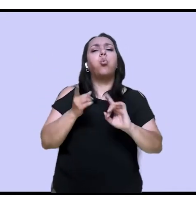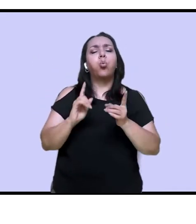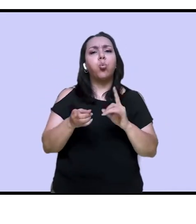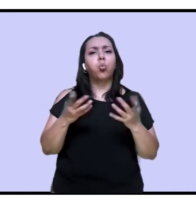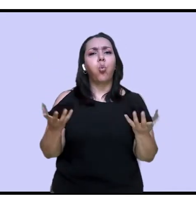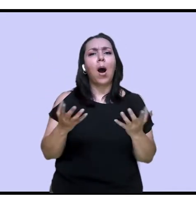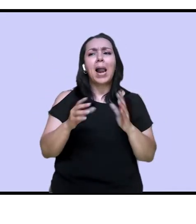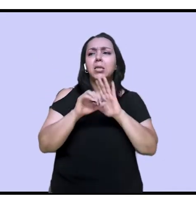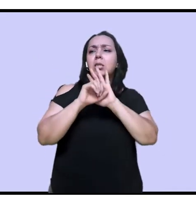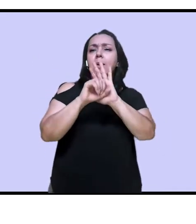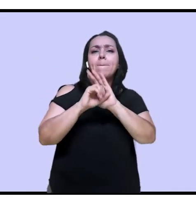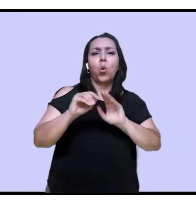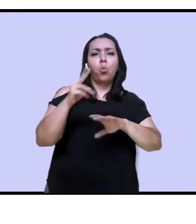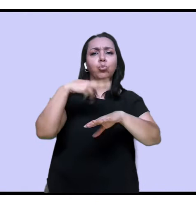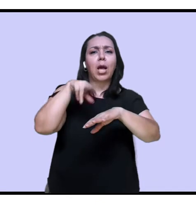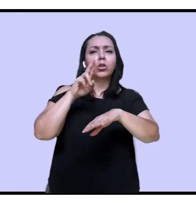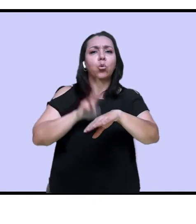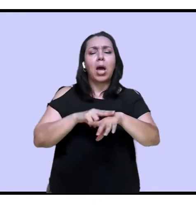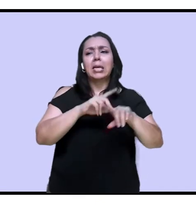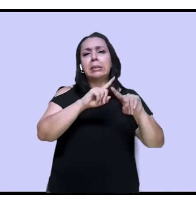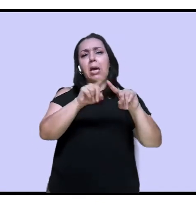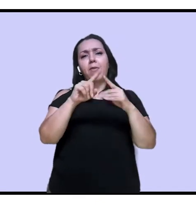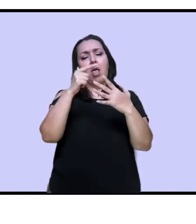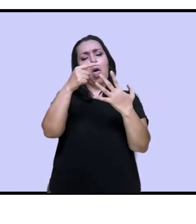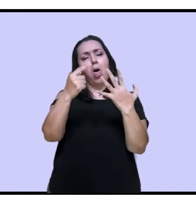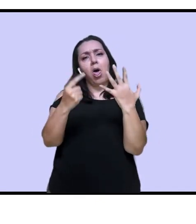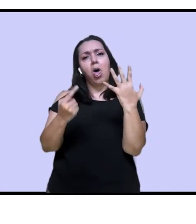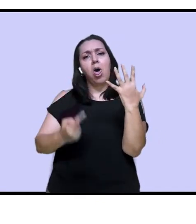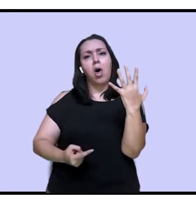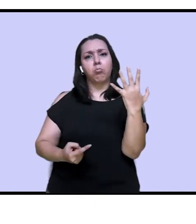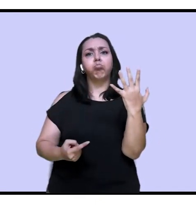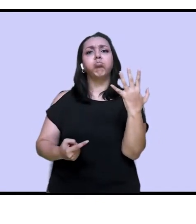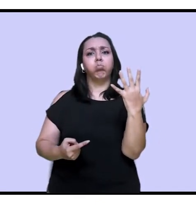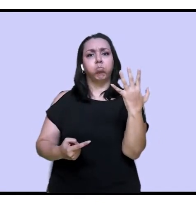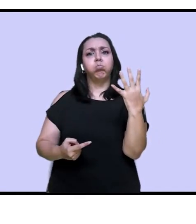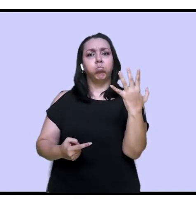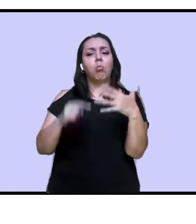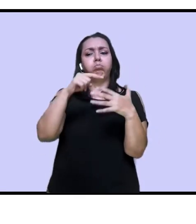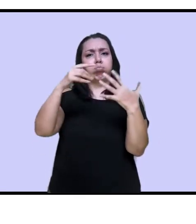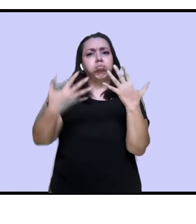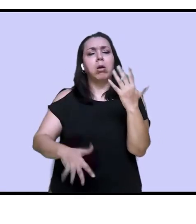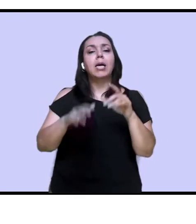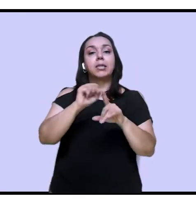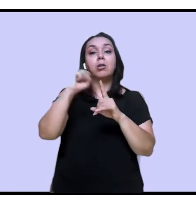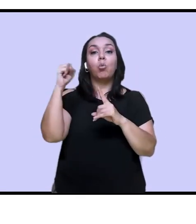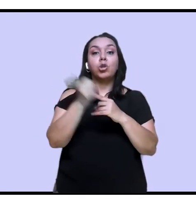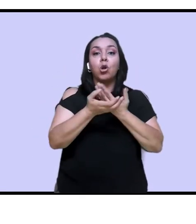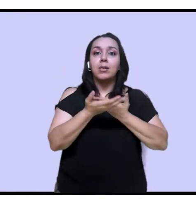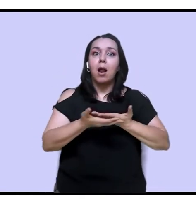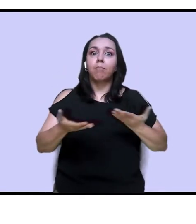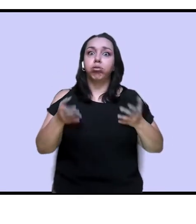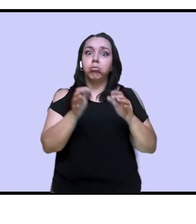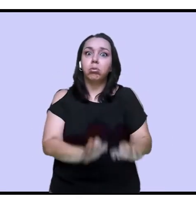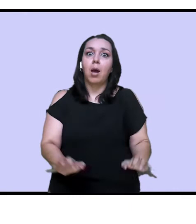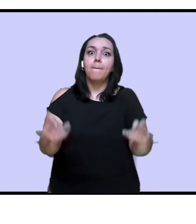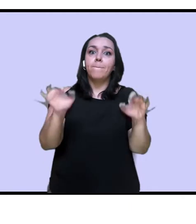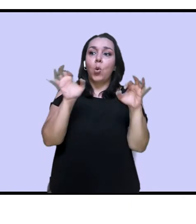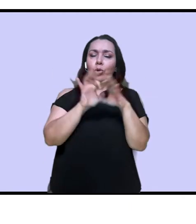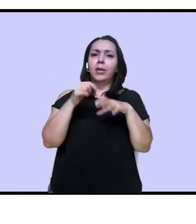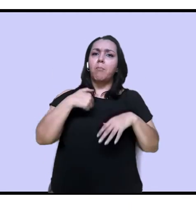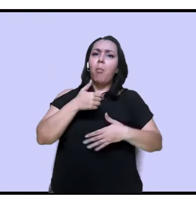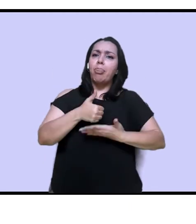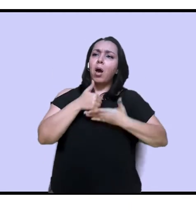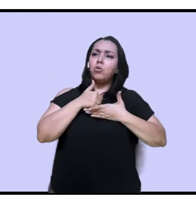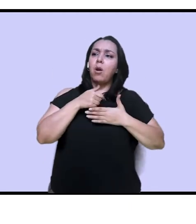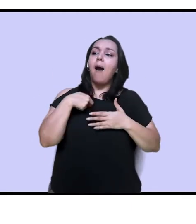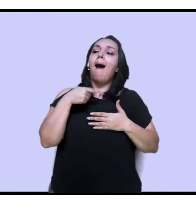cuáles son incluso sus símbolos nacionales y otras situaciones y elementos importantes que